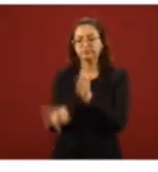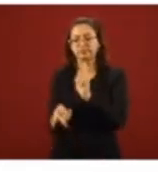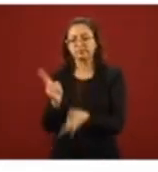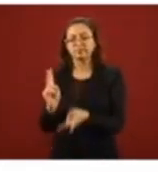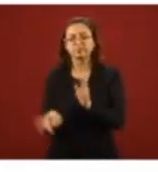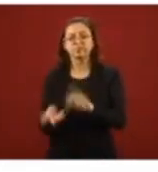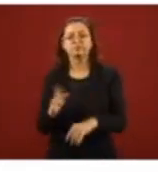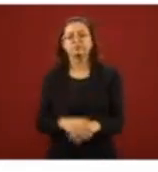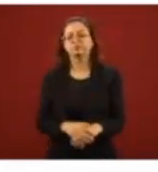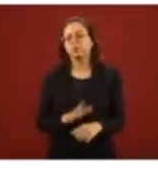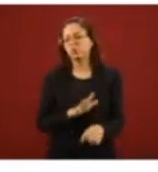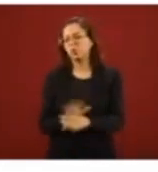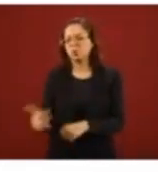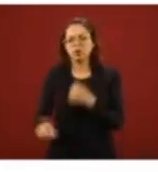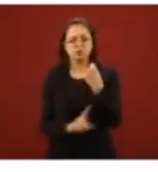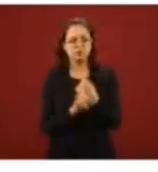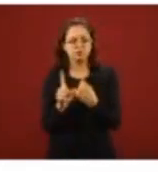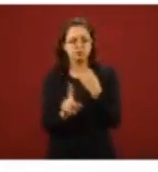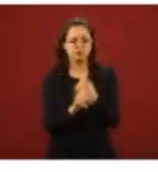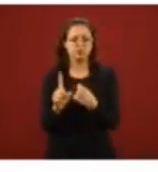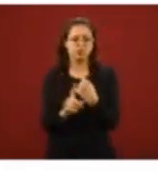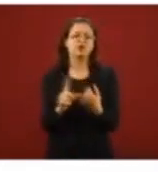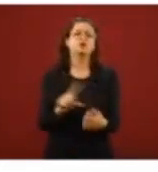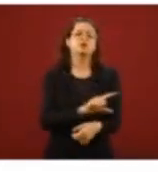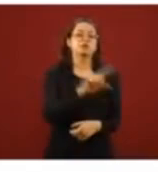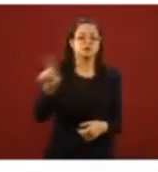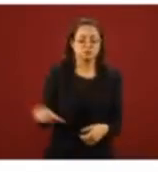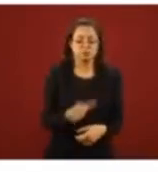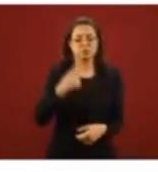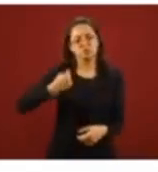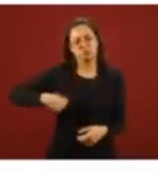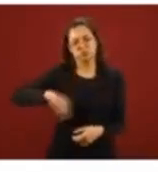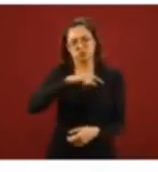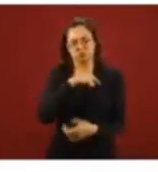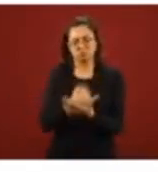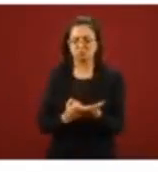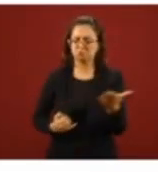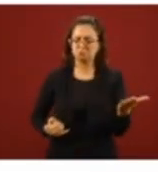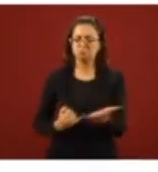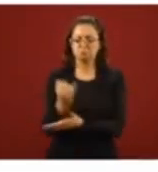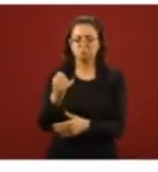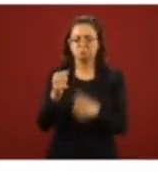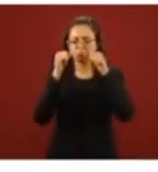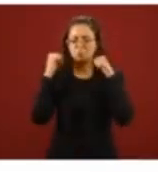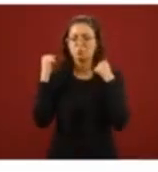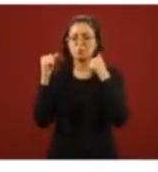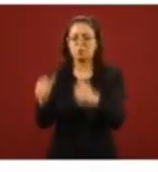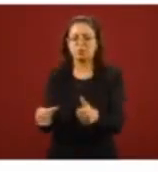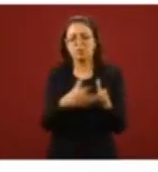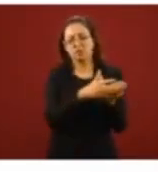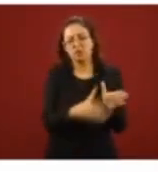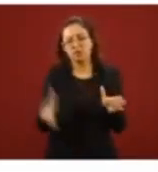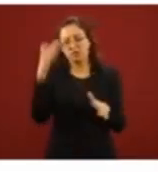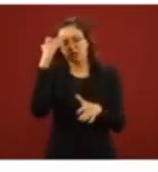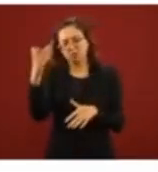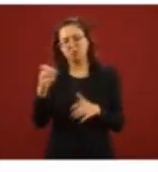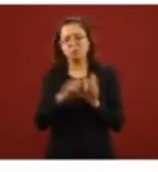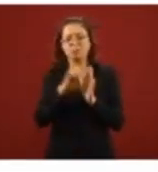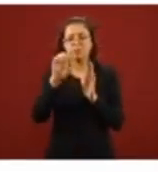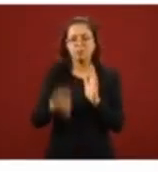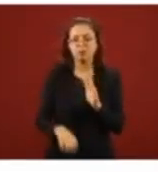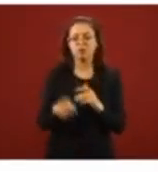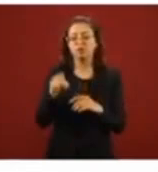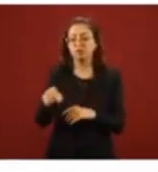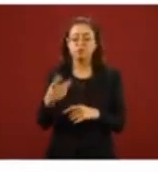Identificamos problemáticas específicas que nos ayudaron posteriormente a tomar decisiones inmediatas y también a mediano y largo plazo, como el fallecimiento de